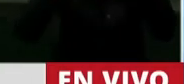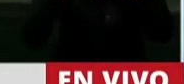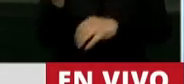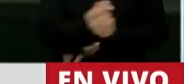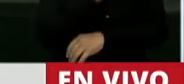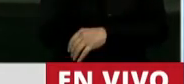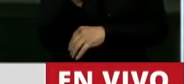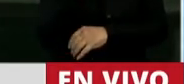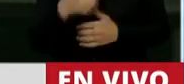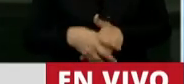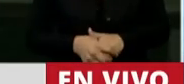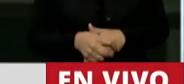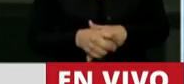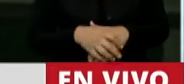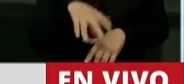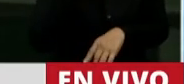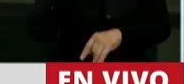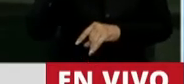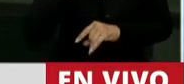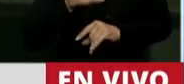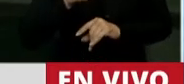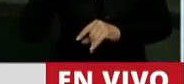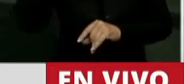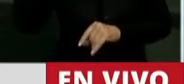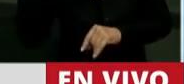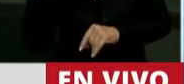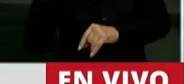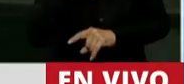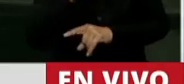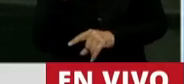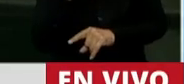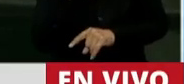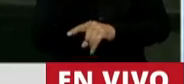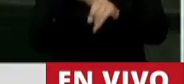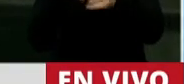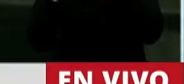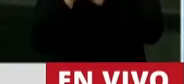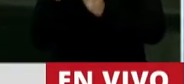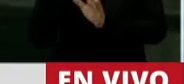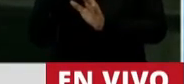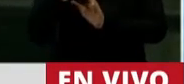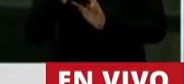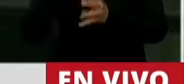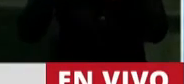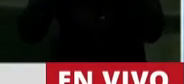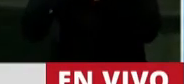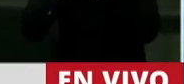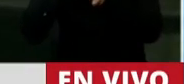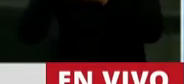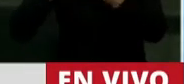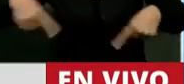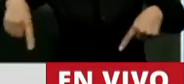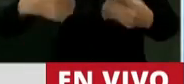trascendentes, y no solo inteligentes como lo pretenden o definen las doctrinas materialistas